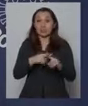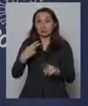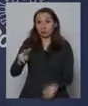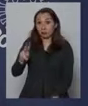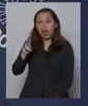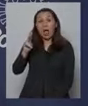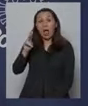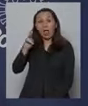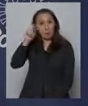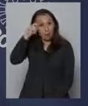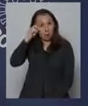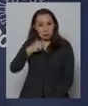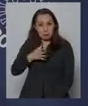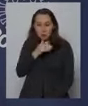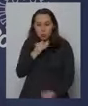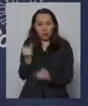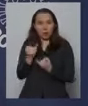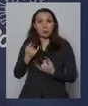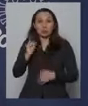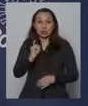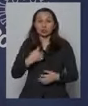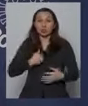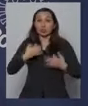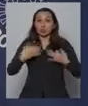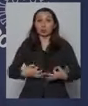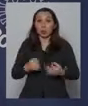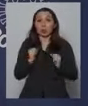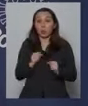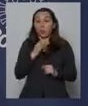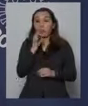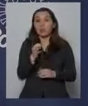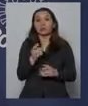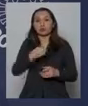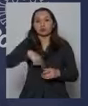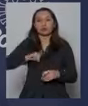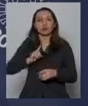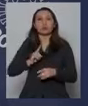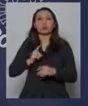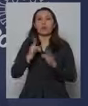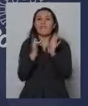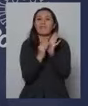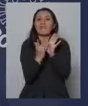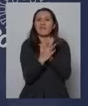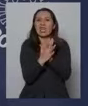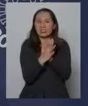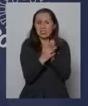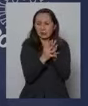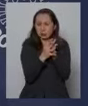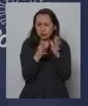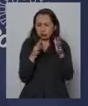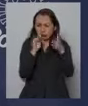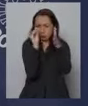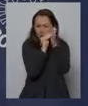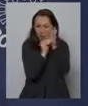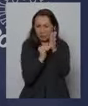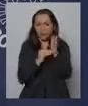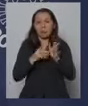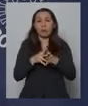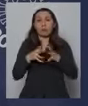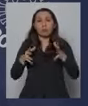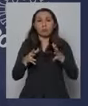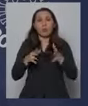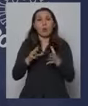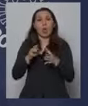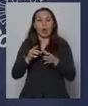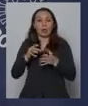no tengo antecedentes. Lo que sí yo puedo asegurar es que hemos establecido un calendario muy intenso de parte de